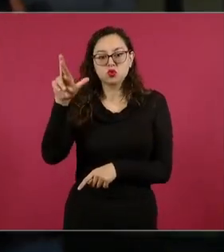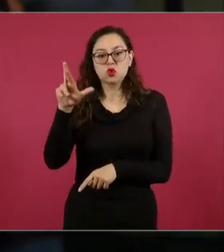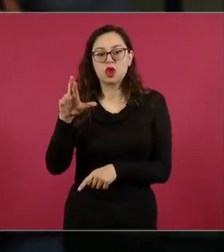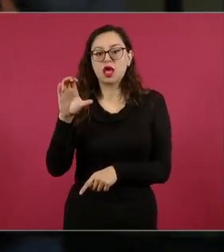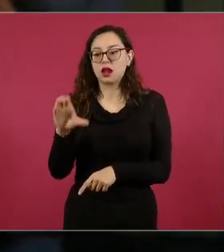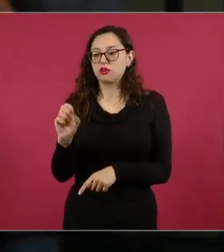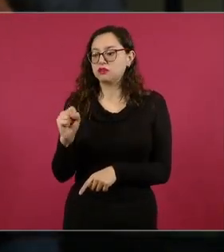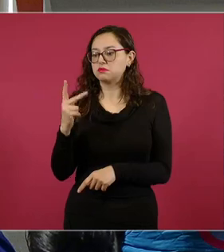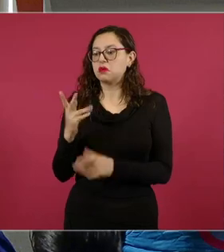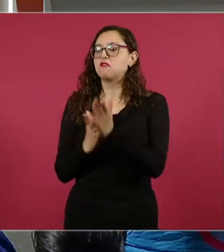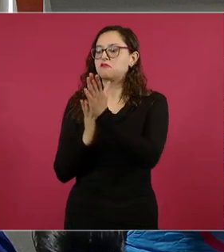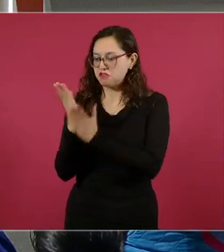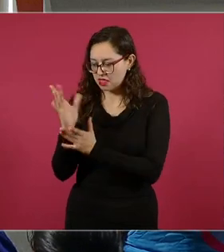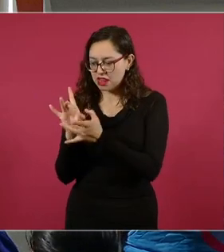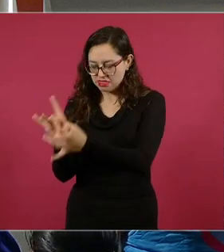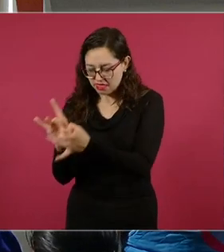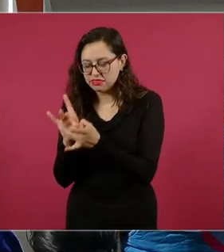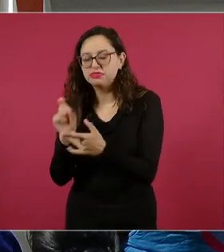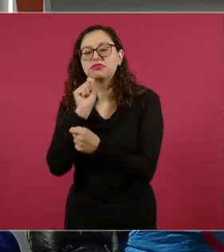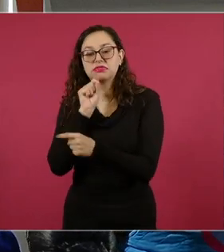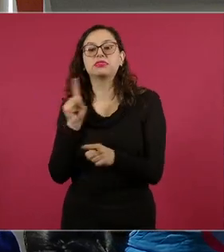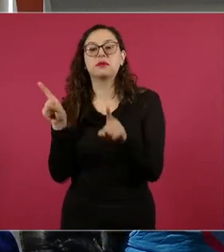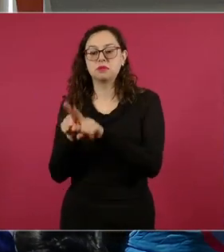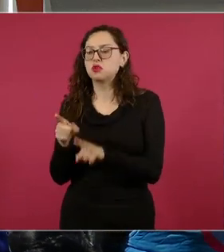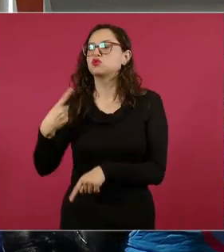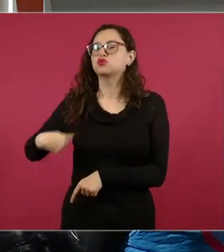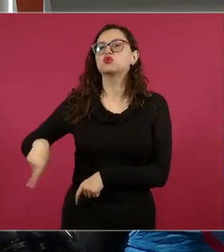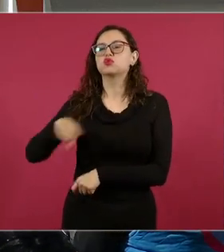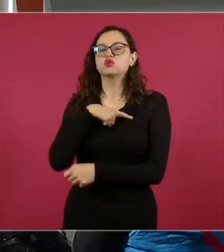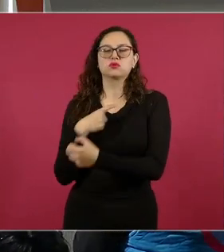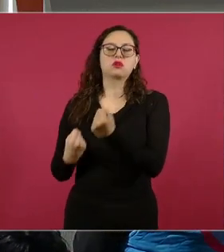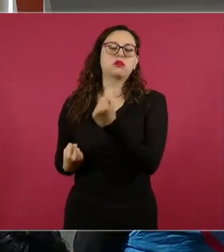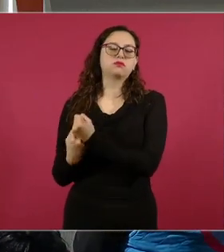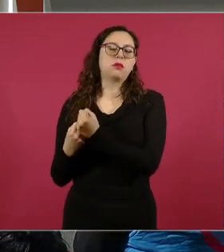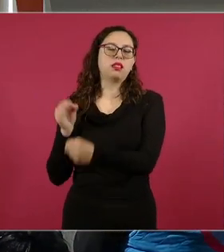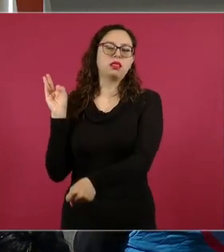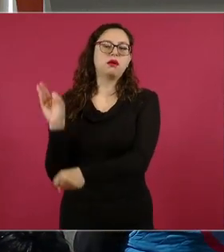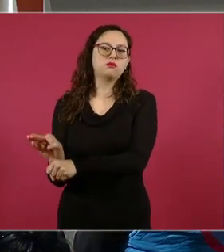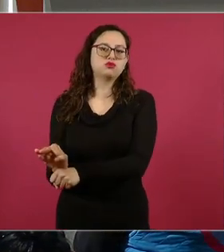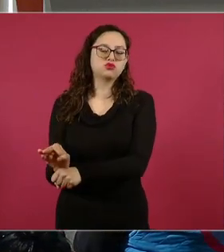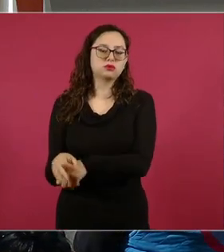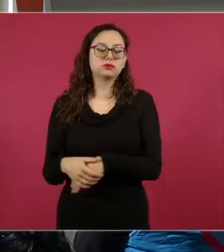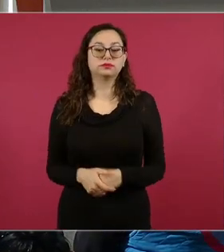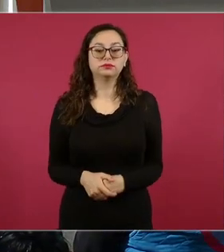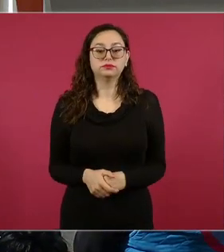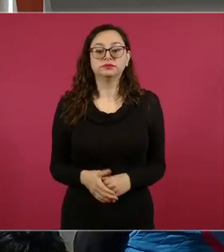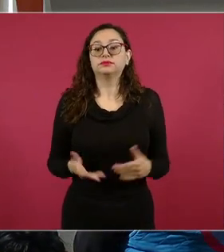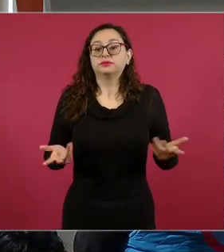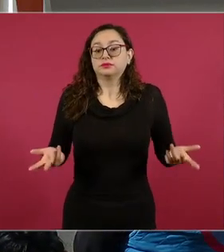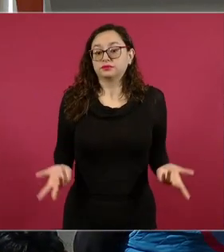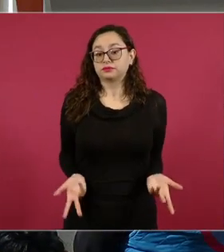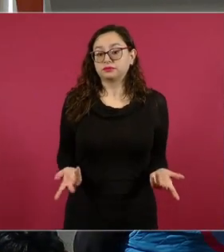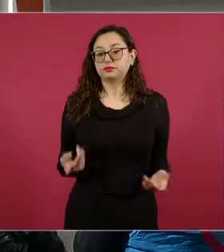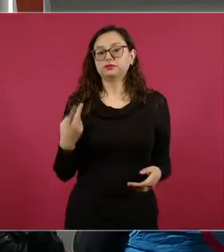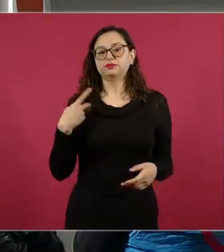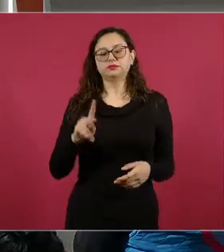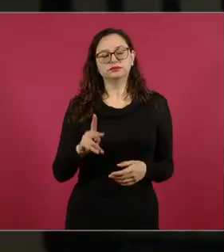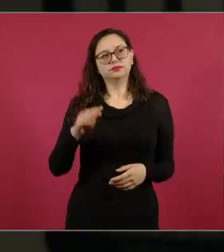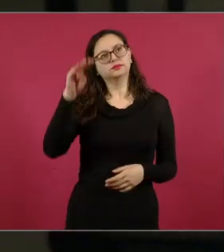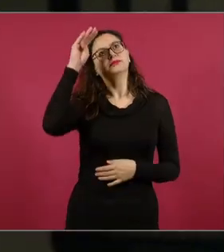Claudia Sheinbaum. Dicho lo anterior, presidente, creo que merece una reflexión más